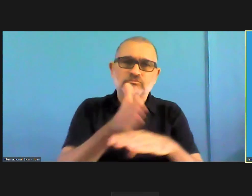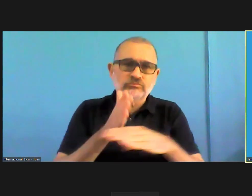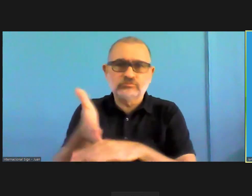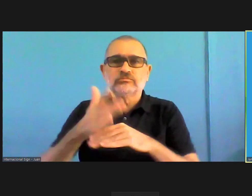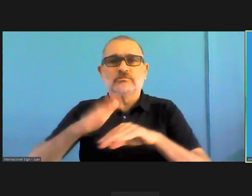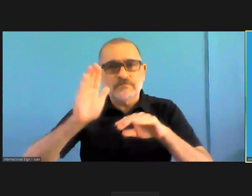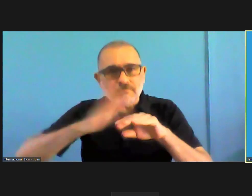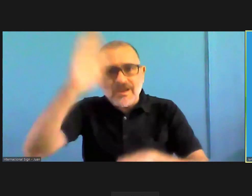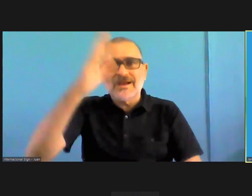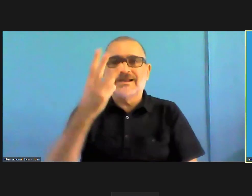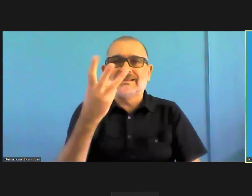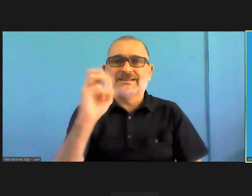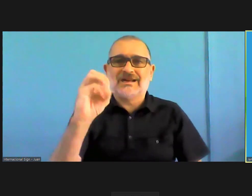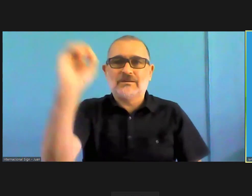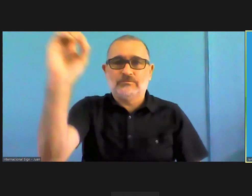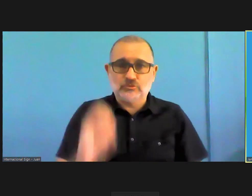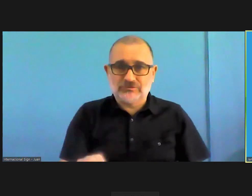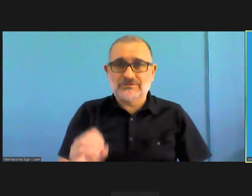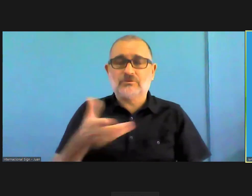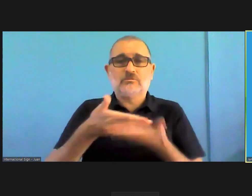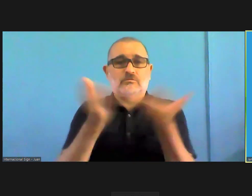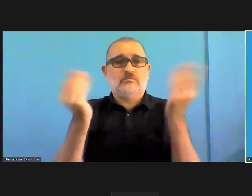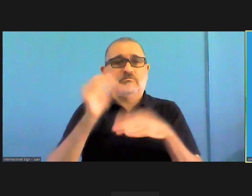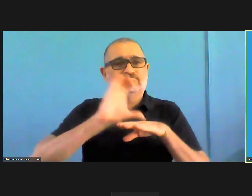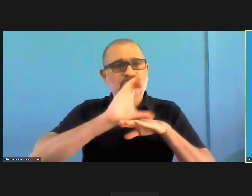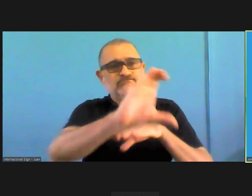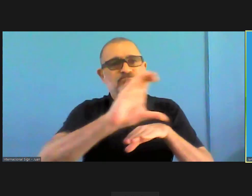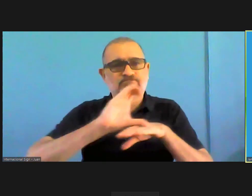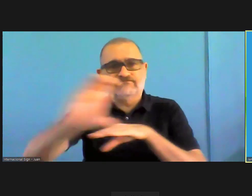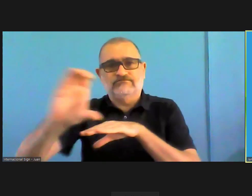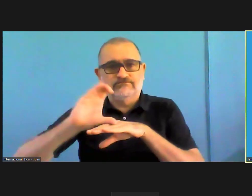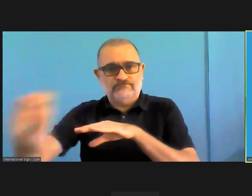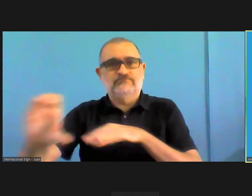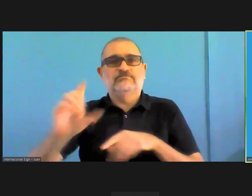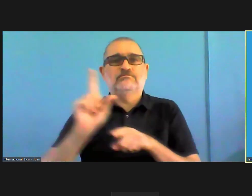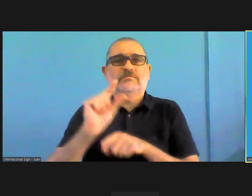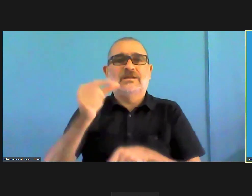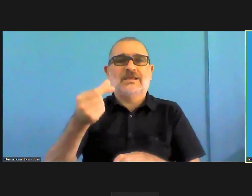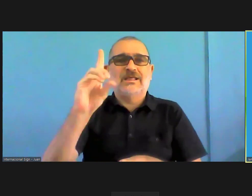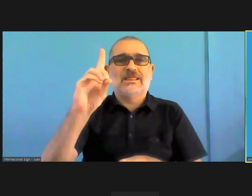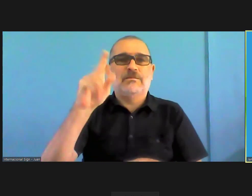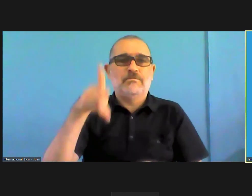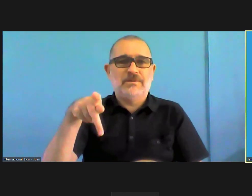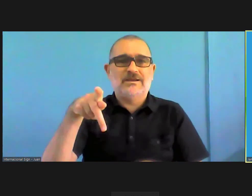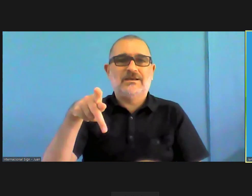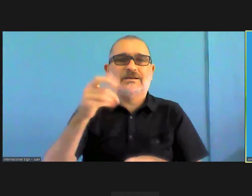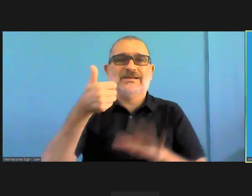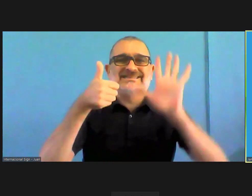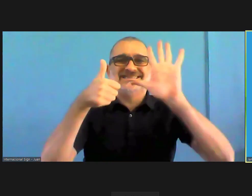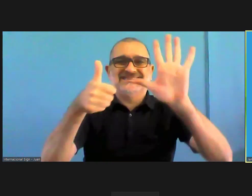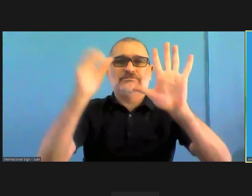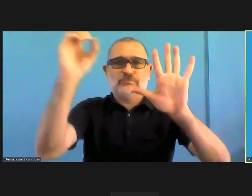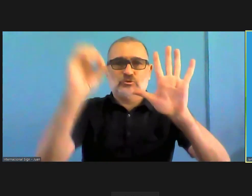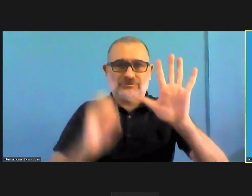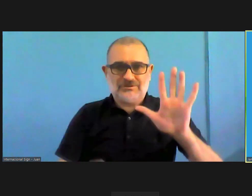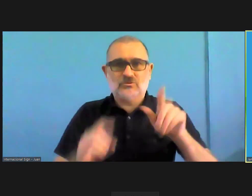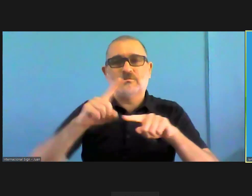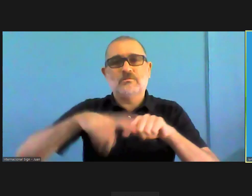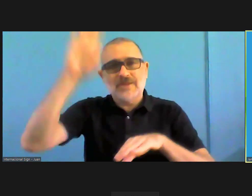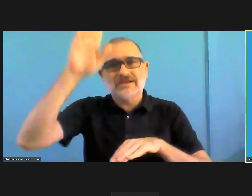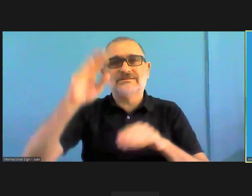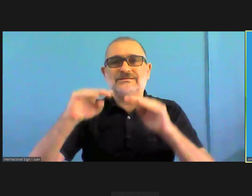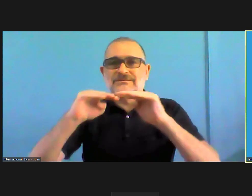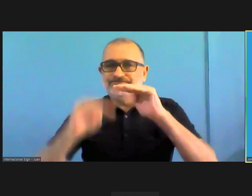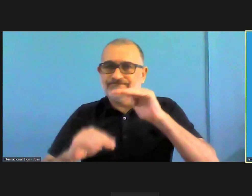y asignando por lo menos un 30% de los recursos al primer nivel de atención. Si vemos el análisis del financiamiento de